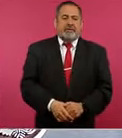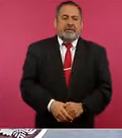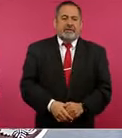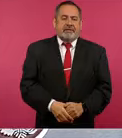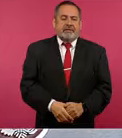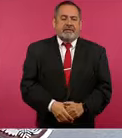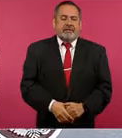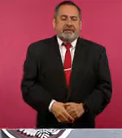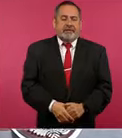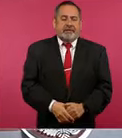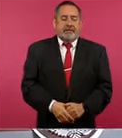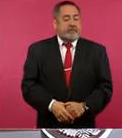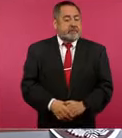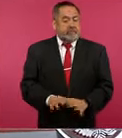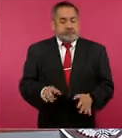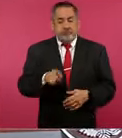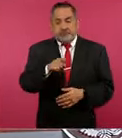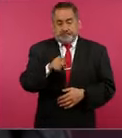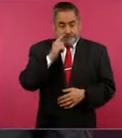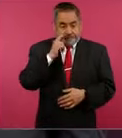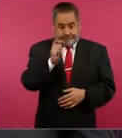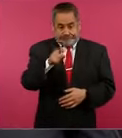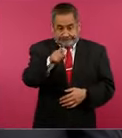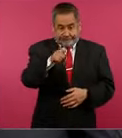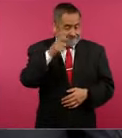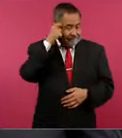Entonces, en el caso de Guerrero,